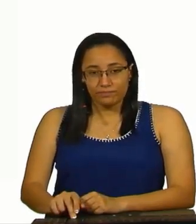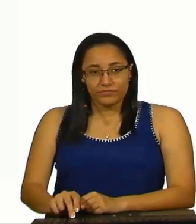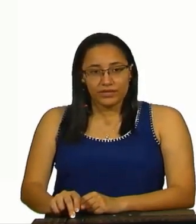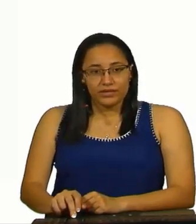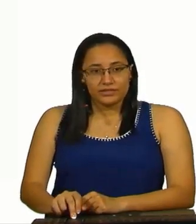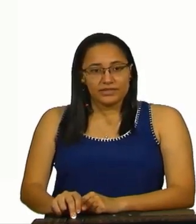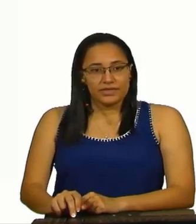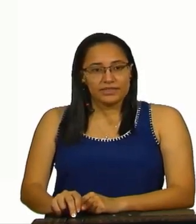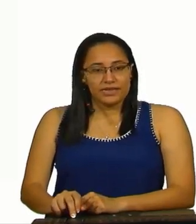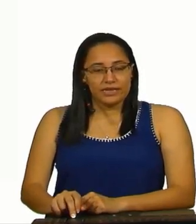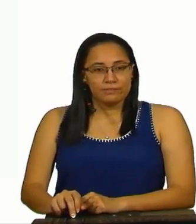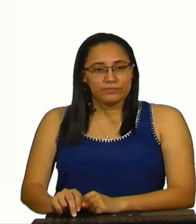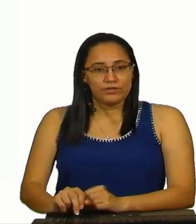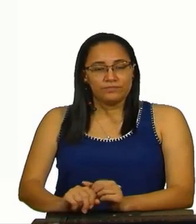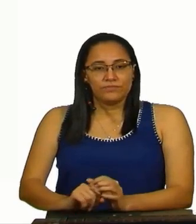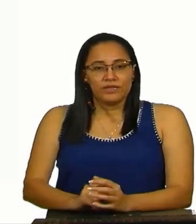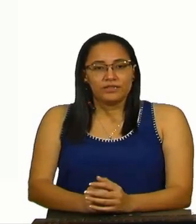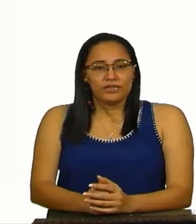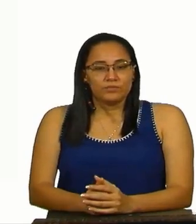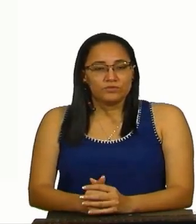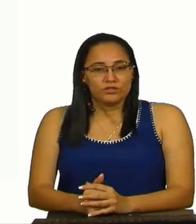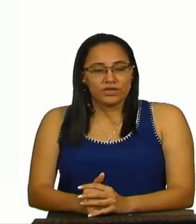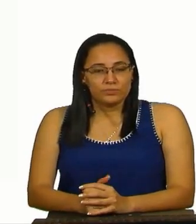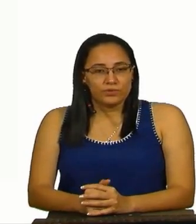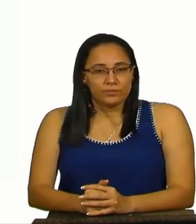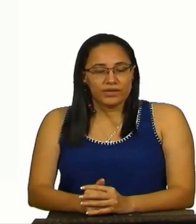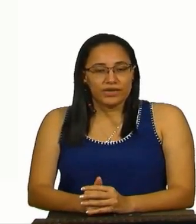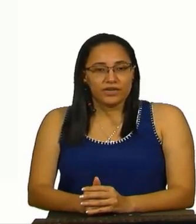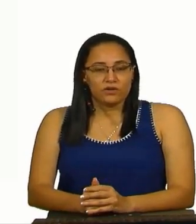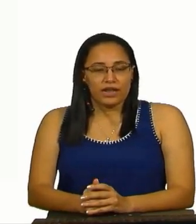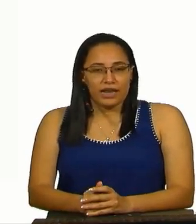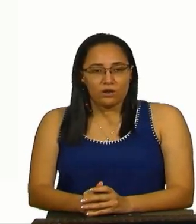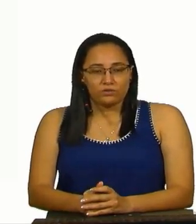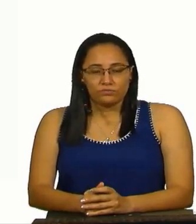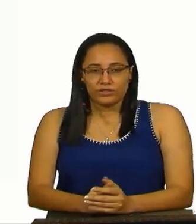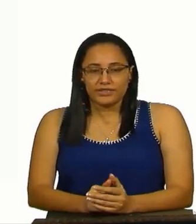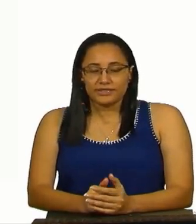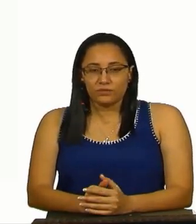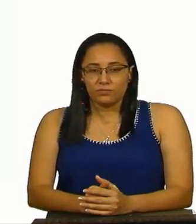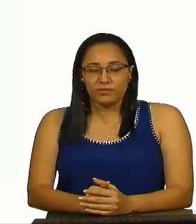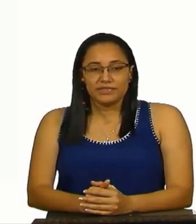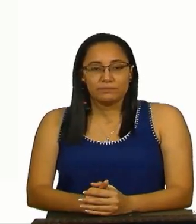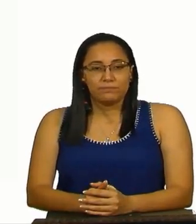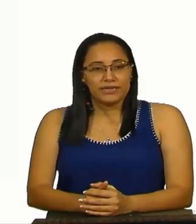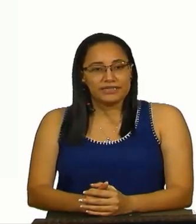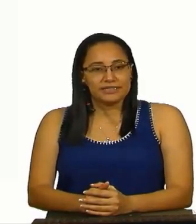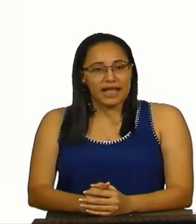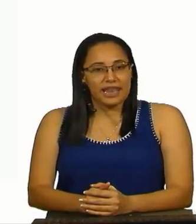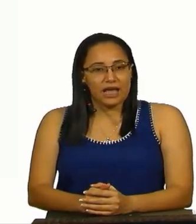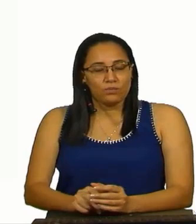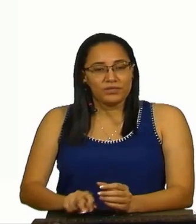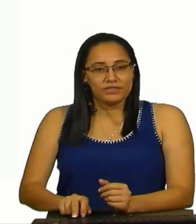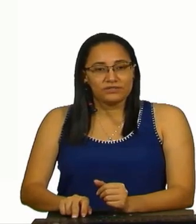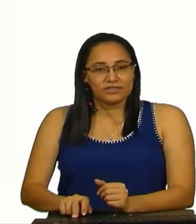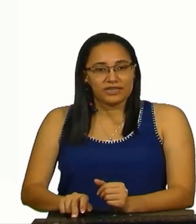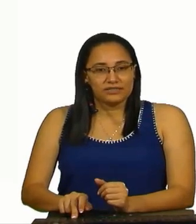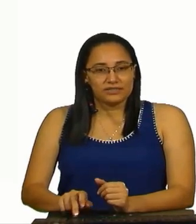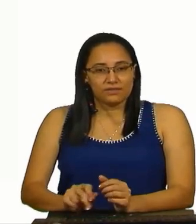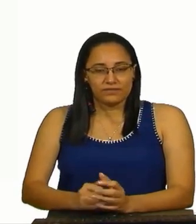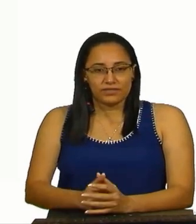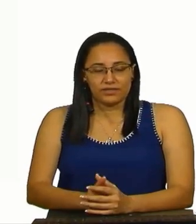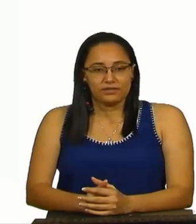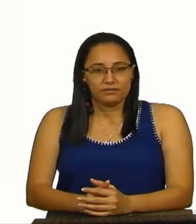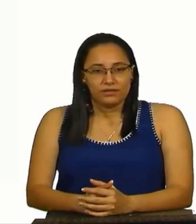Excelente. Siguiente ejemplo, tenemos ustedes, pueden ver ahí con allow, utilizando el please. Please allow me to